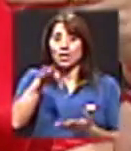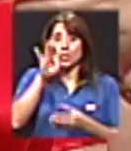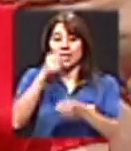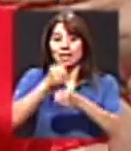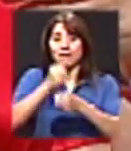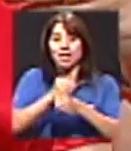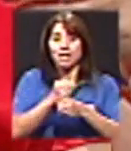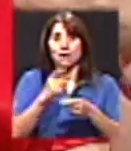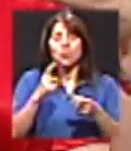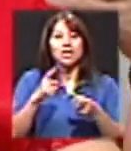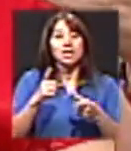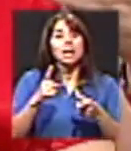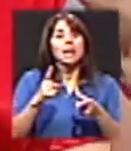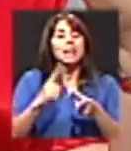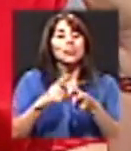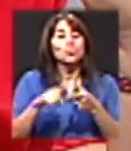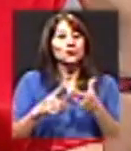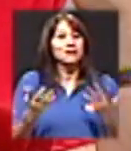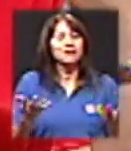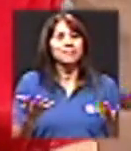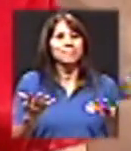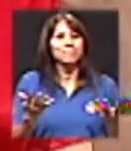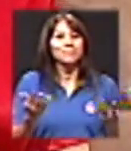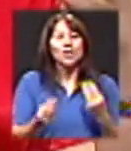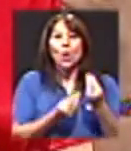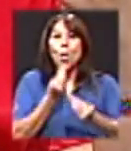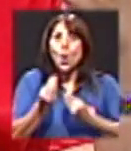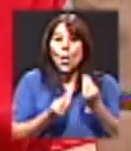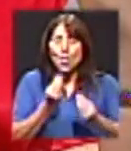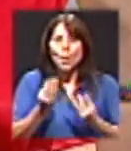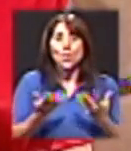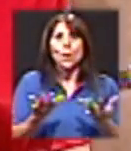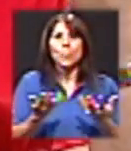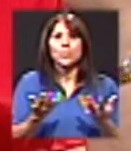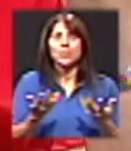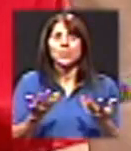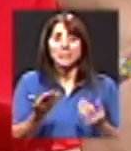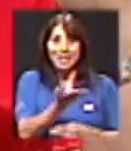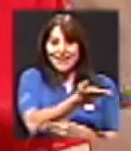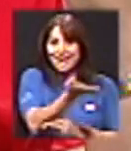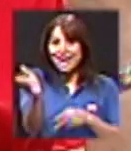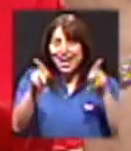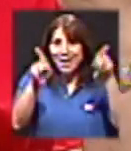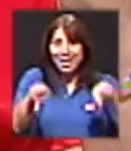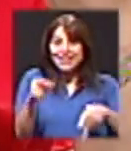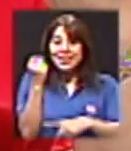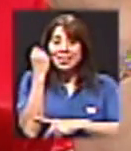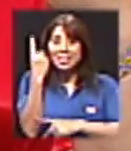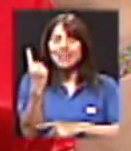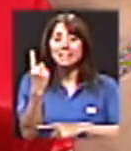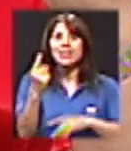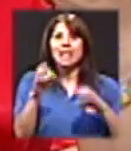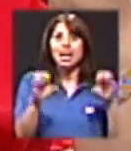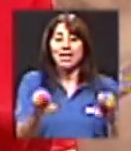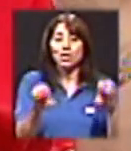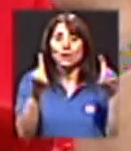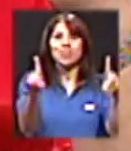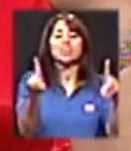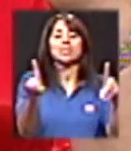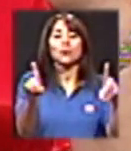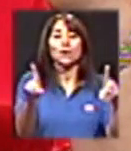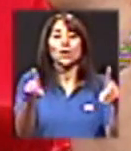que la gente, cómo realmente concretar que la educación que